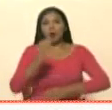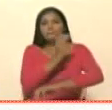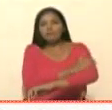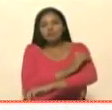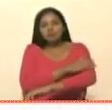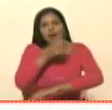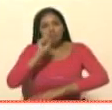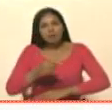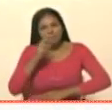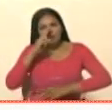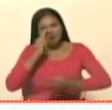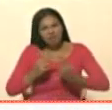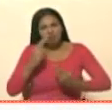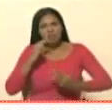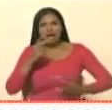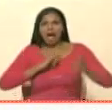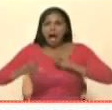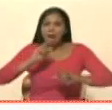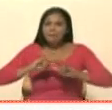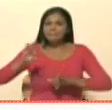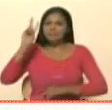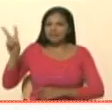opositores honestos que aman el país,